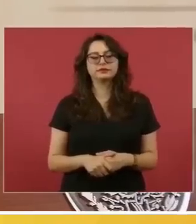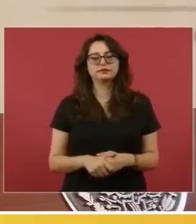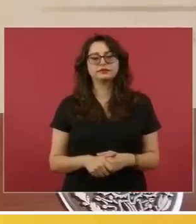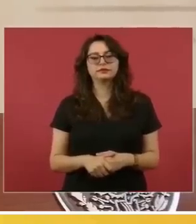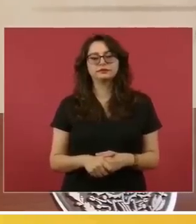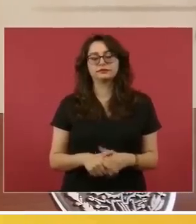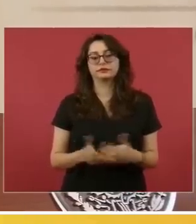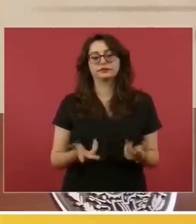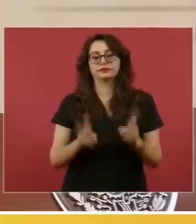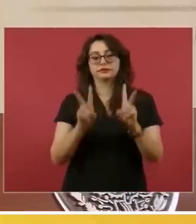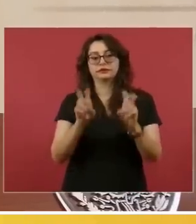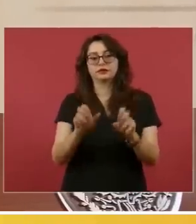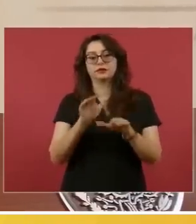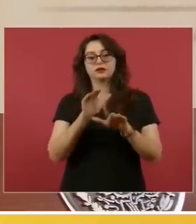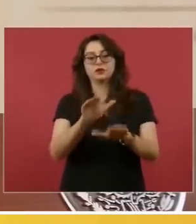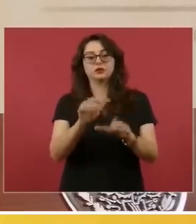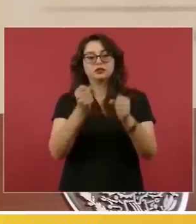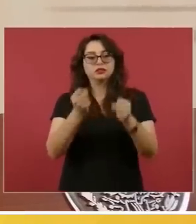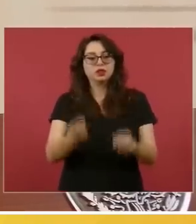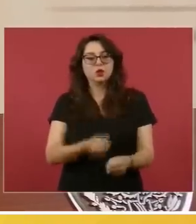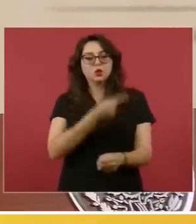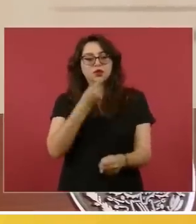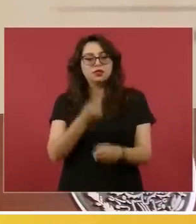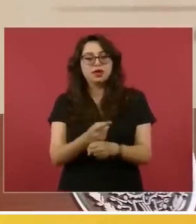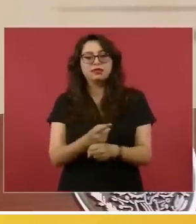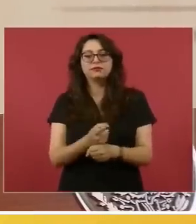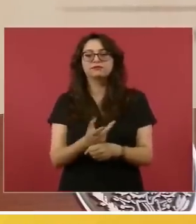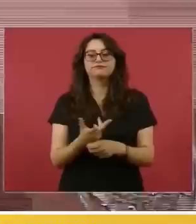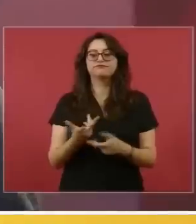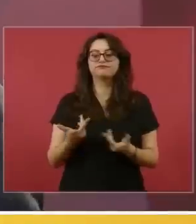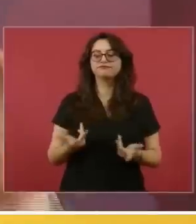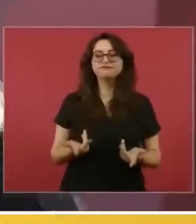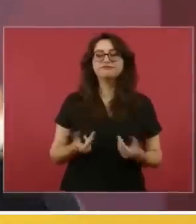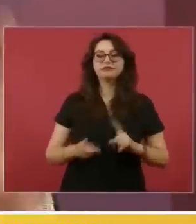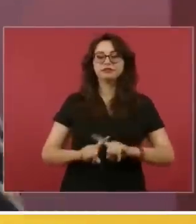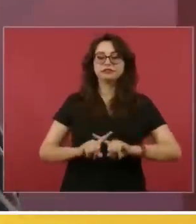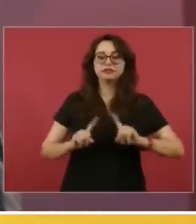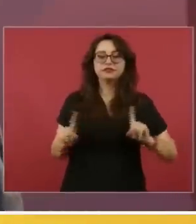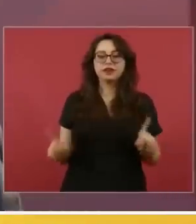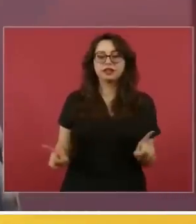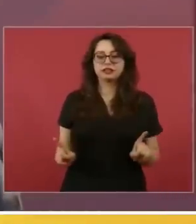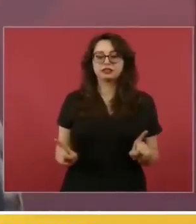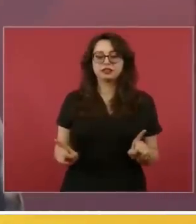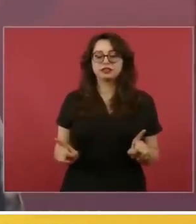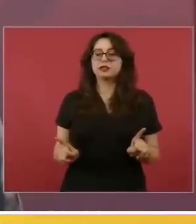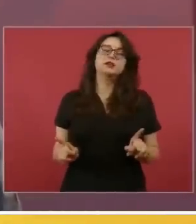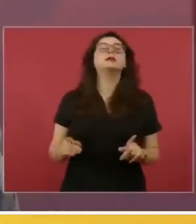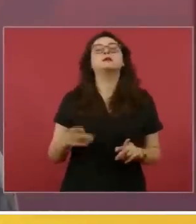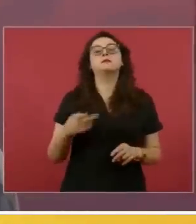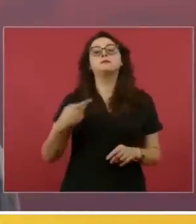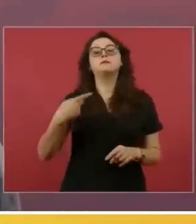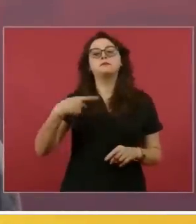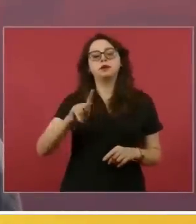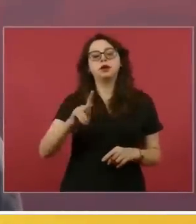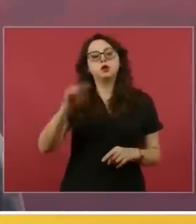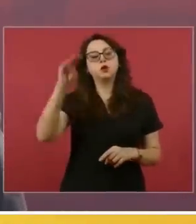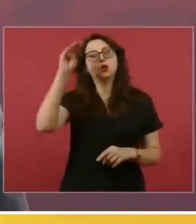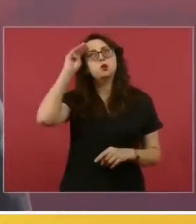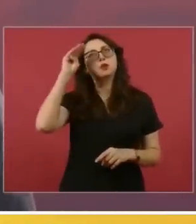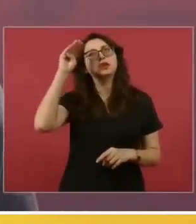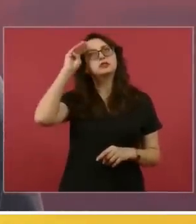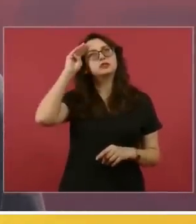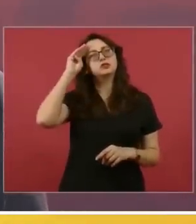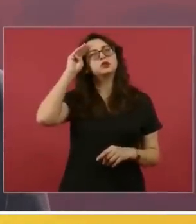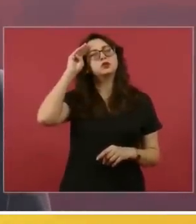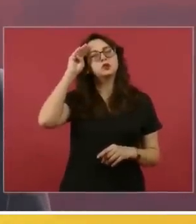la seguridad lo que sí hay en el mundo creo son